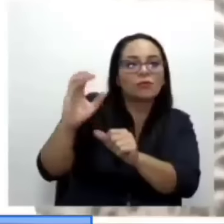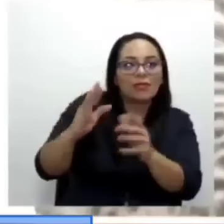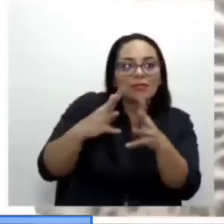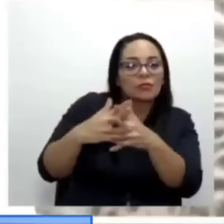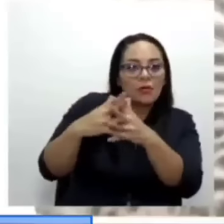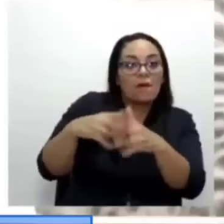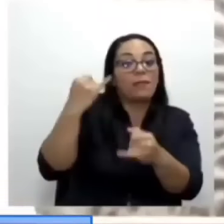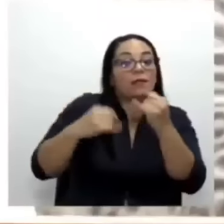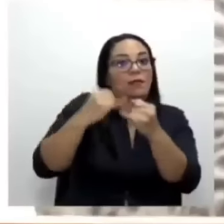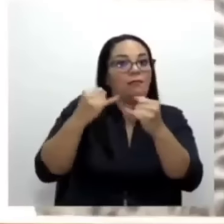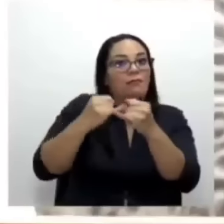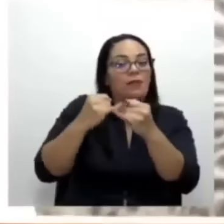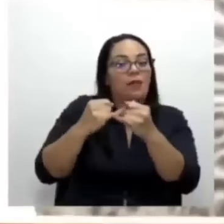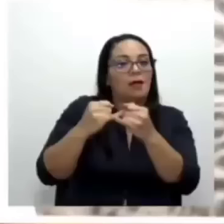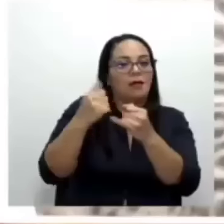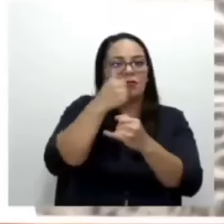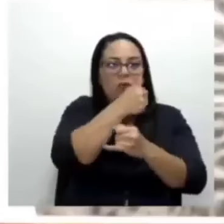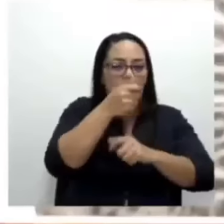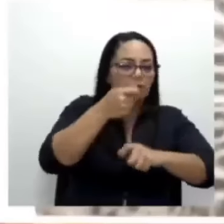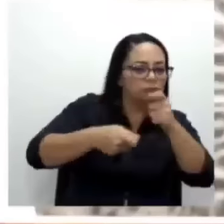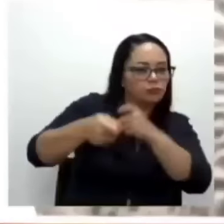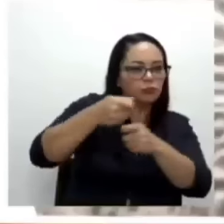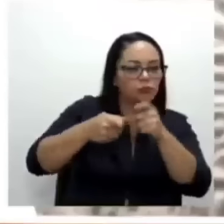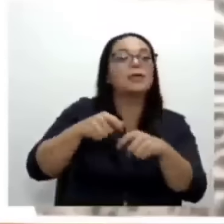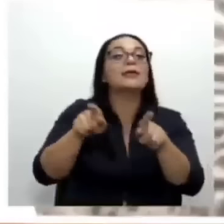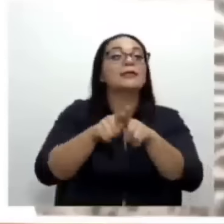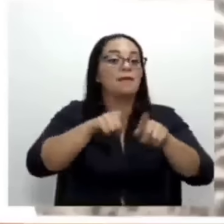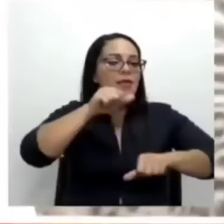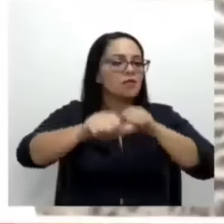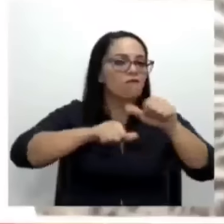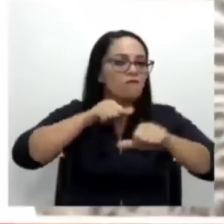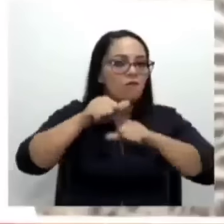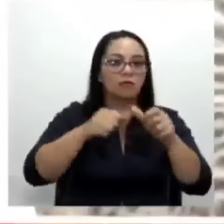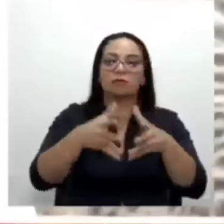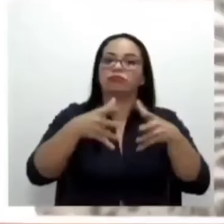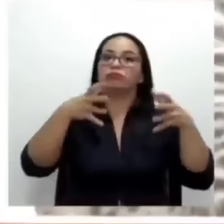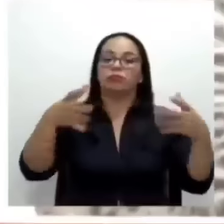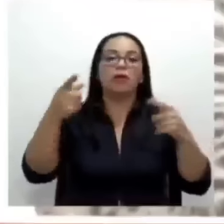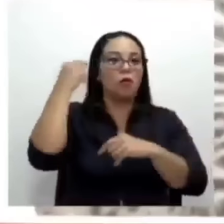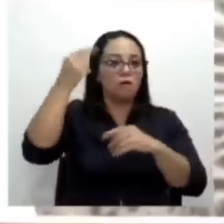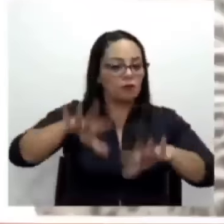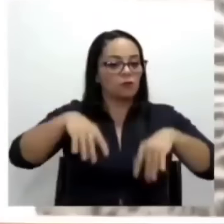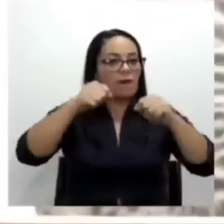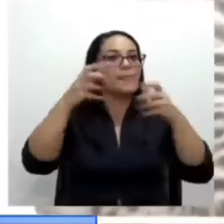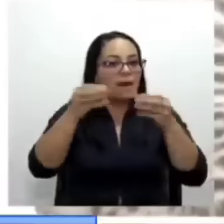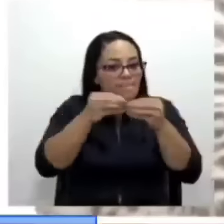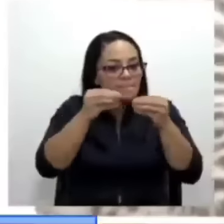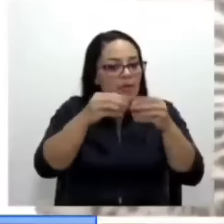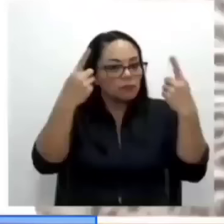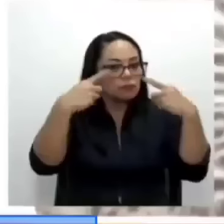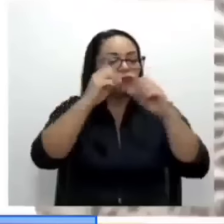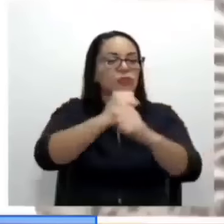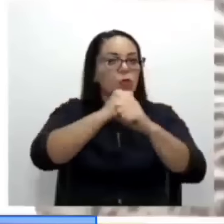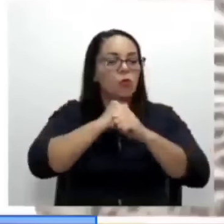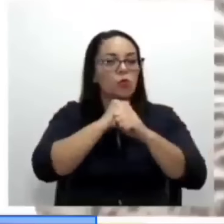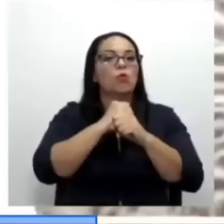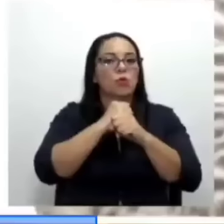el tráfico de drogas y los esfuerzos herculeanos que este gobierno está tomando para aumentar la seguridad y evitar que